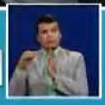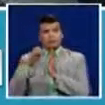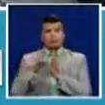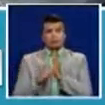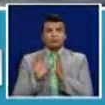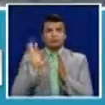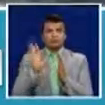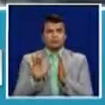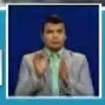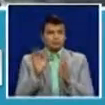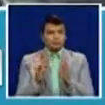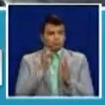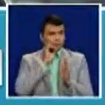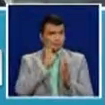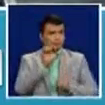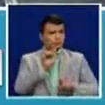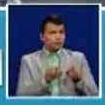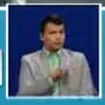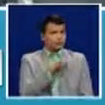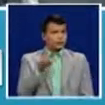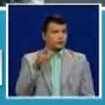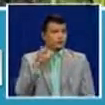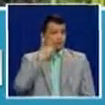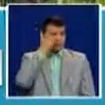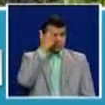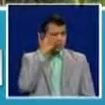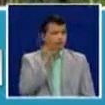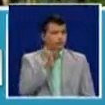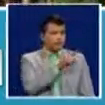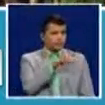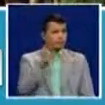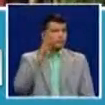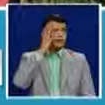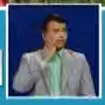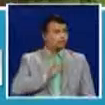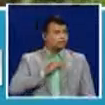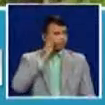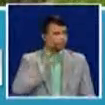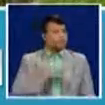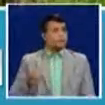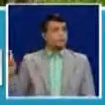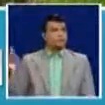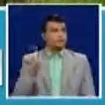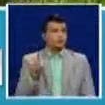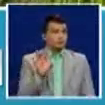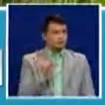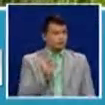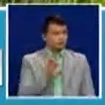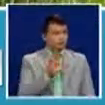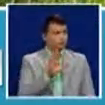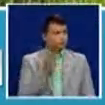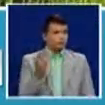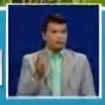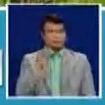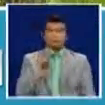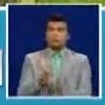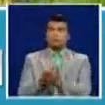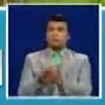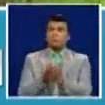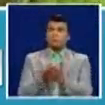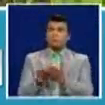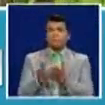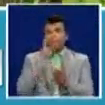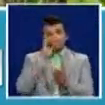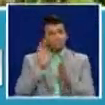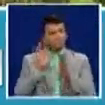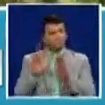programa, me imagino que son personas ya de edad, personas con una experiencia impresionante. Bueno, mira que uno